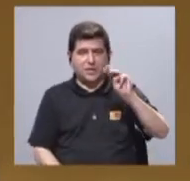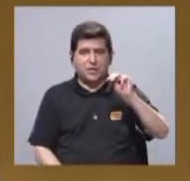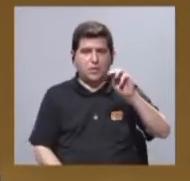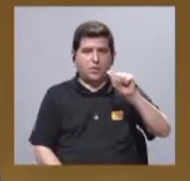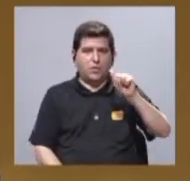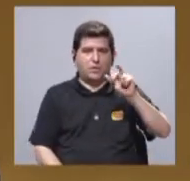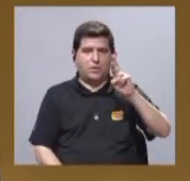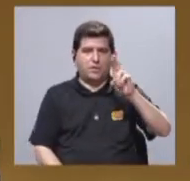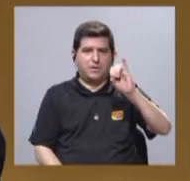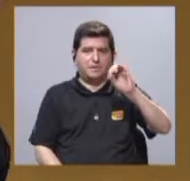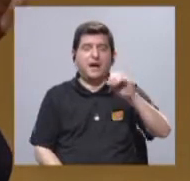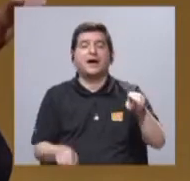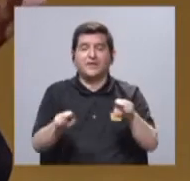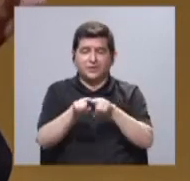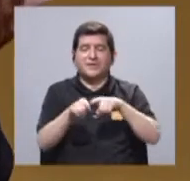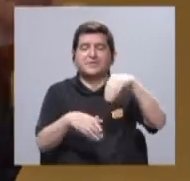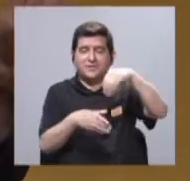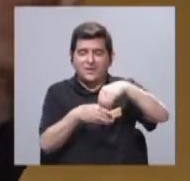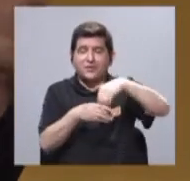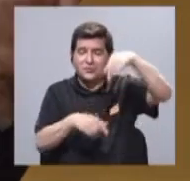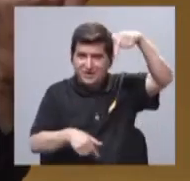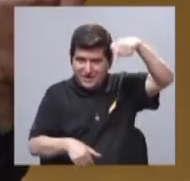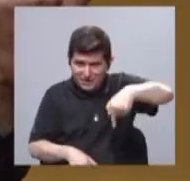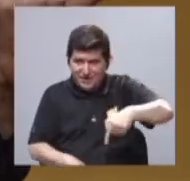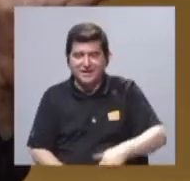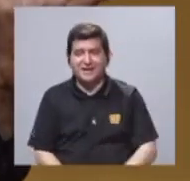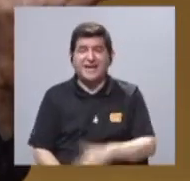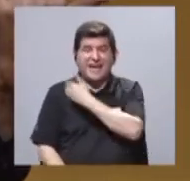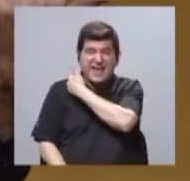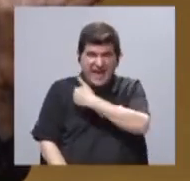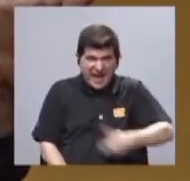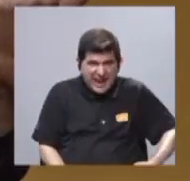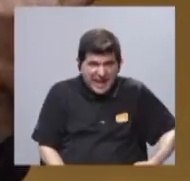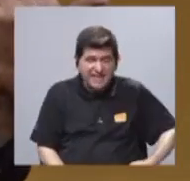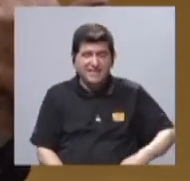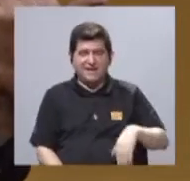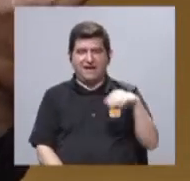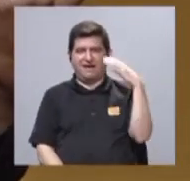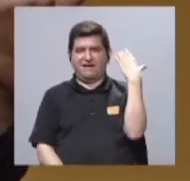decía don Mario tiene un contenido local.